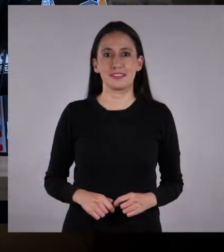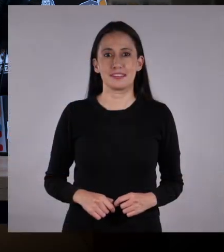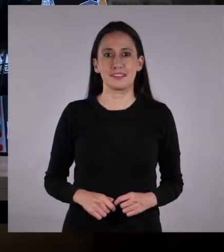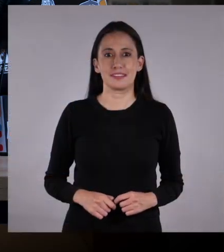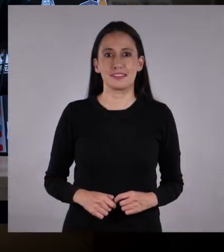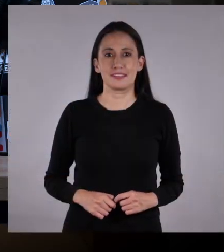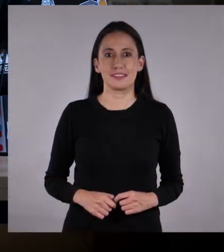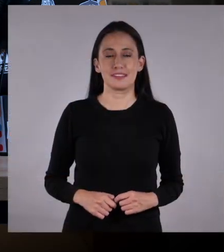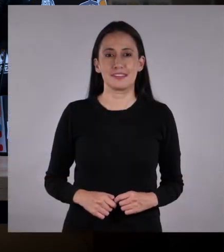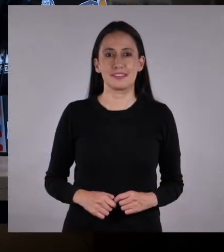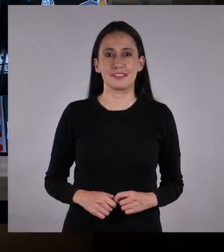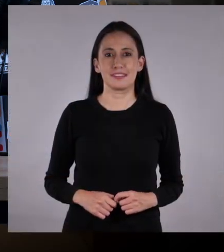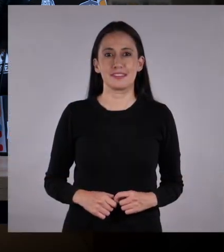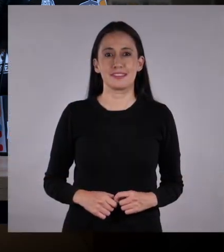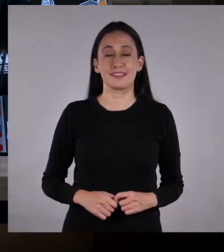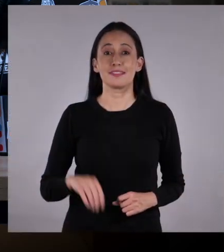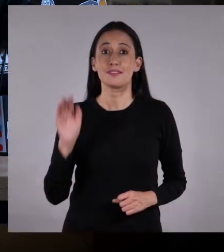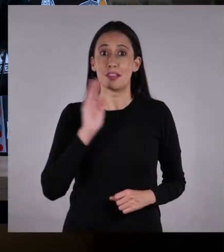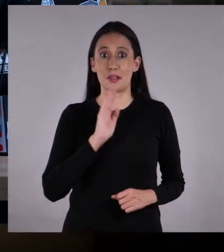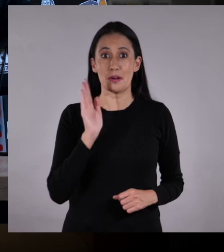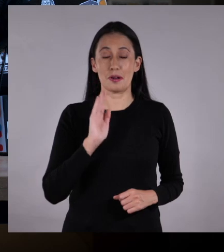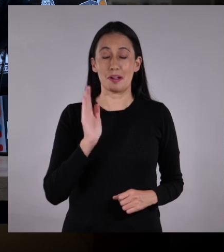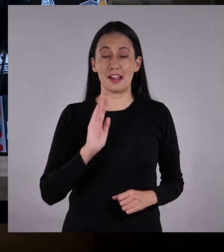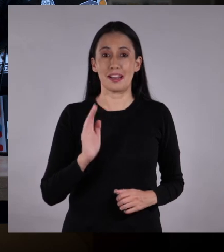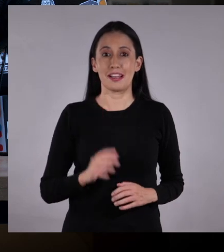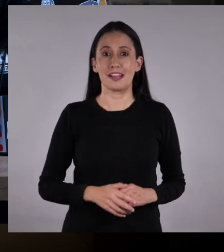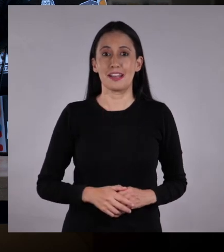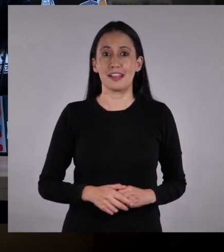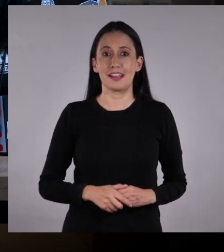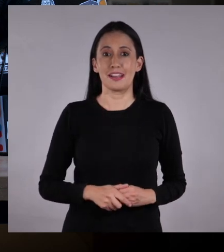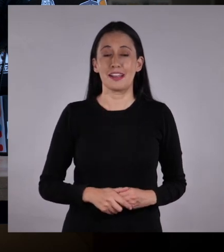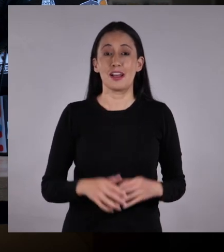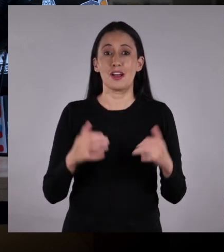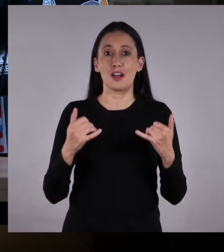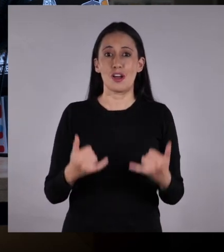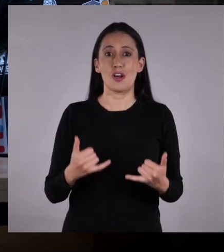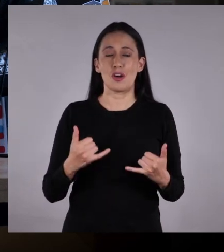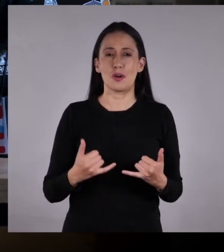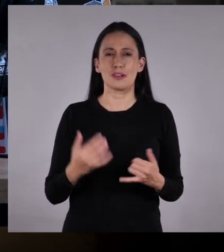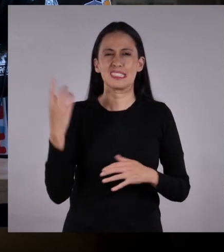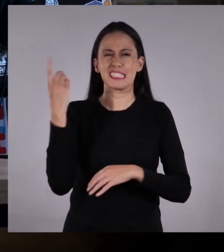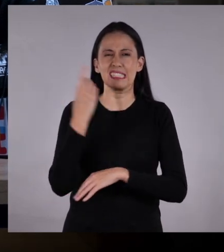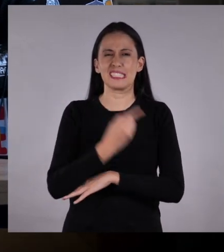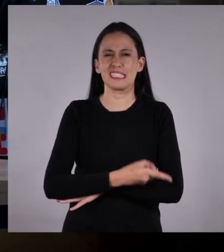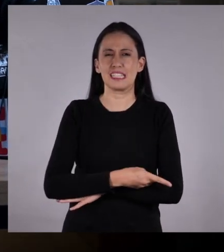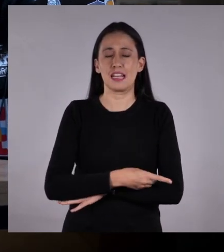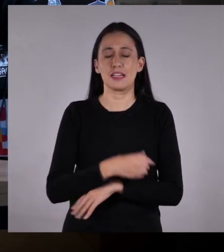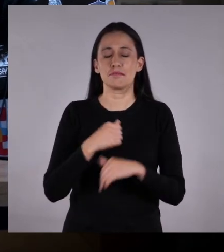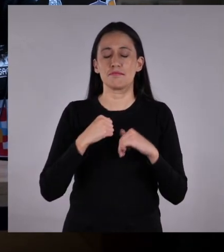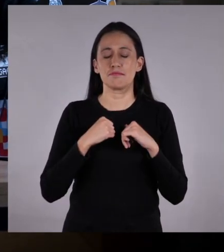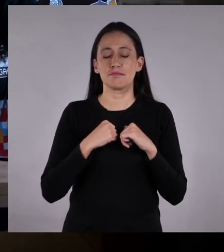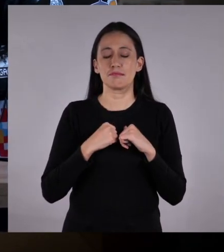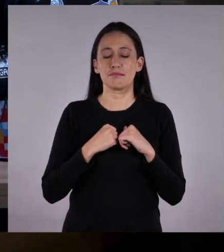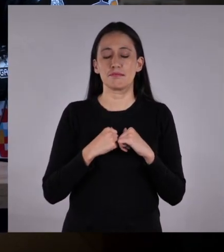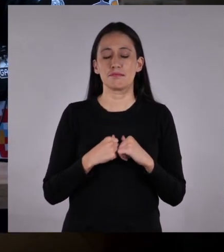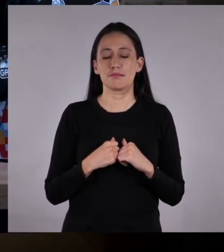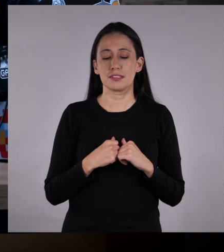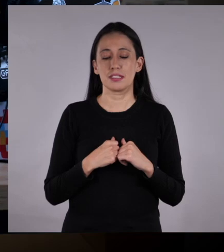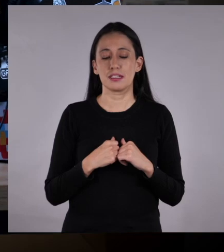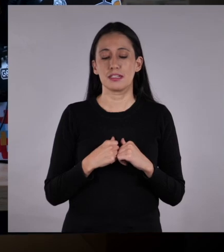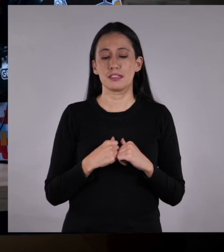Hola amigos y amigas, hoy es un día muy triste para mí. Es el aniversario de un año de la muerte de mi perrito